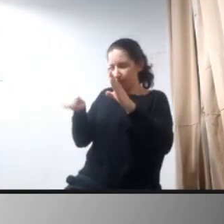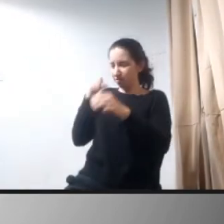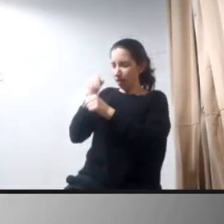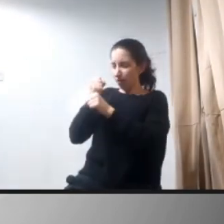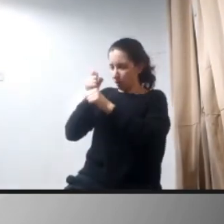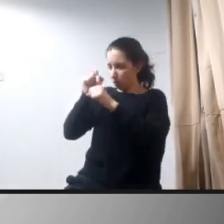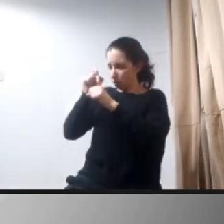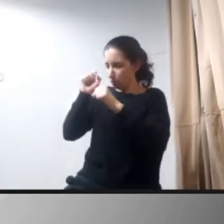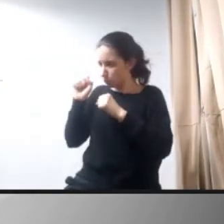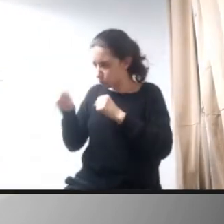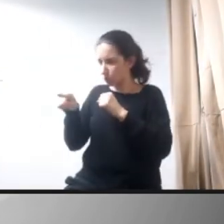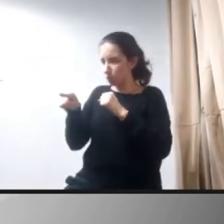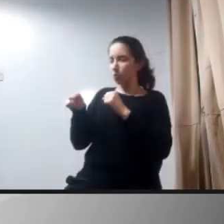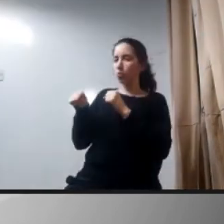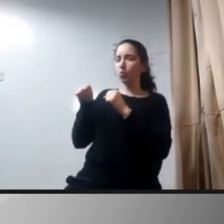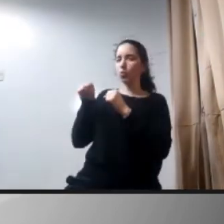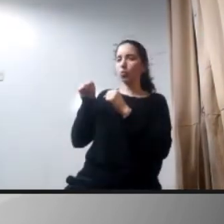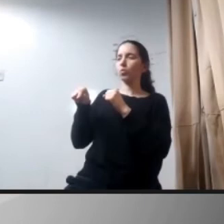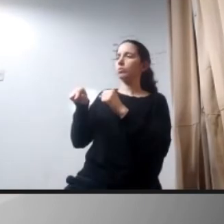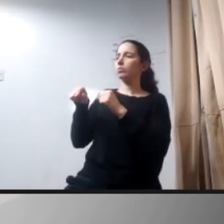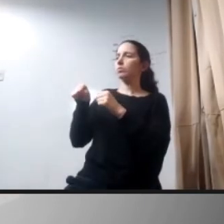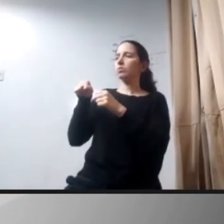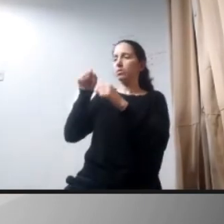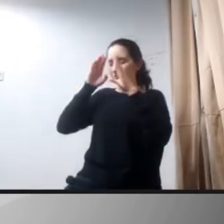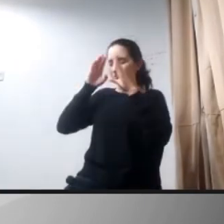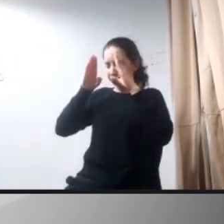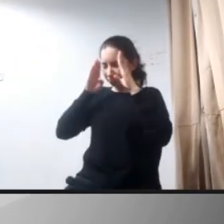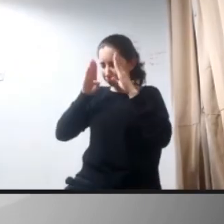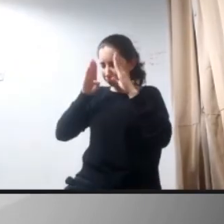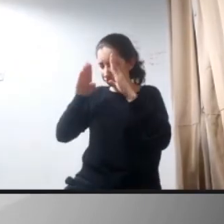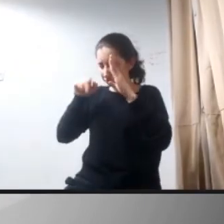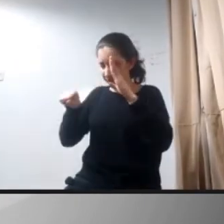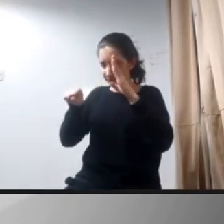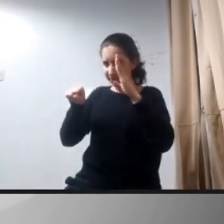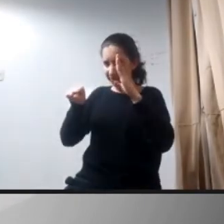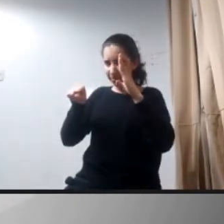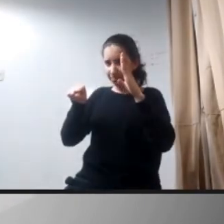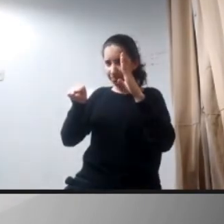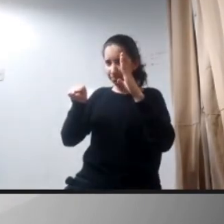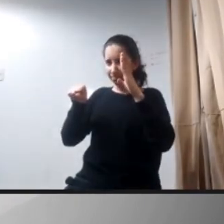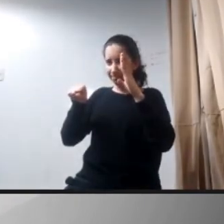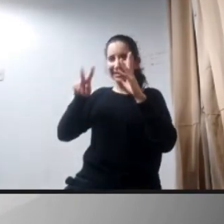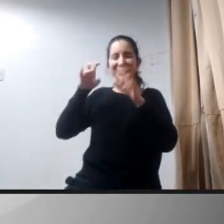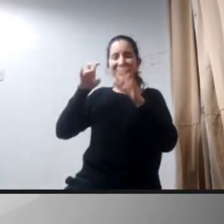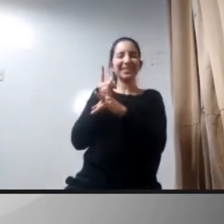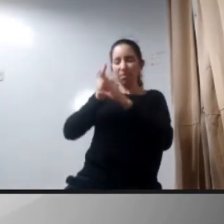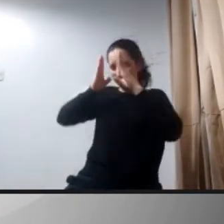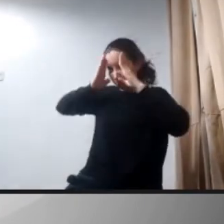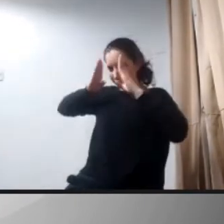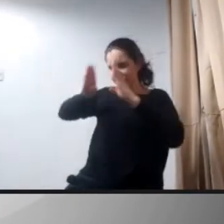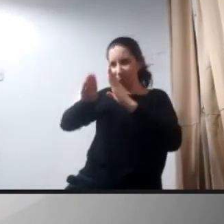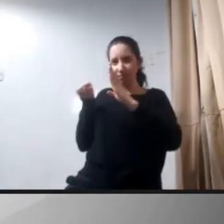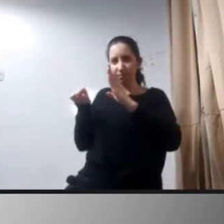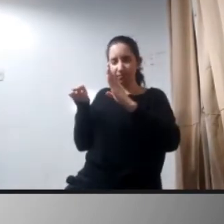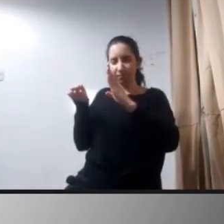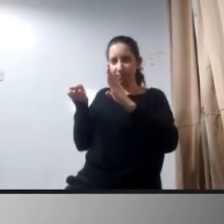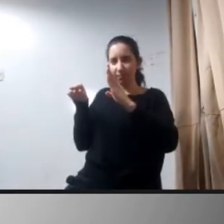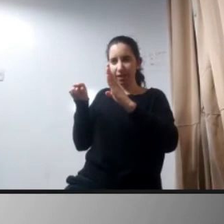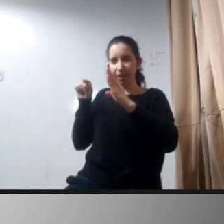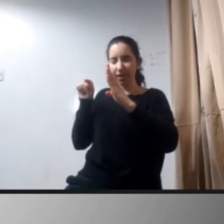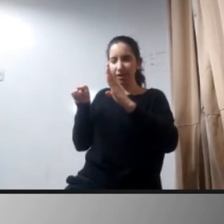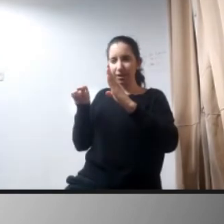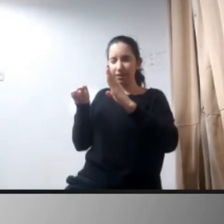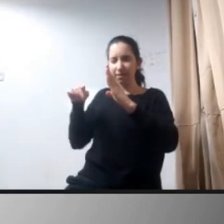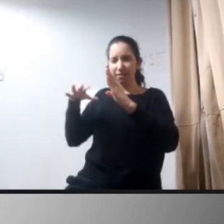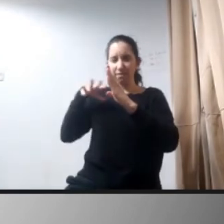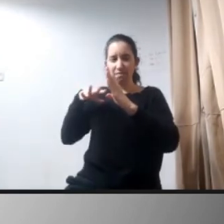labor de quienes cuidan y cómo categorizarla, al tener ese centro, se saca